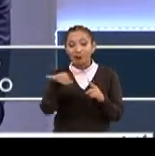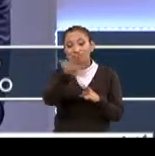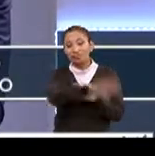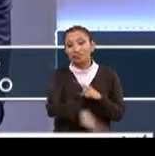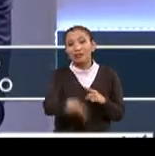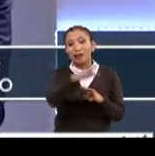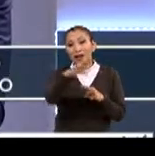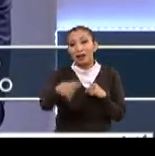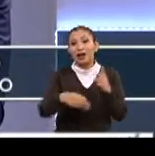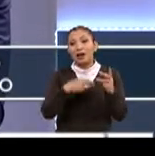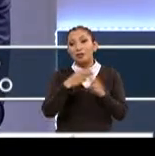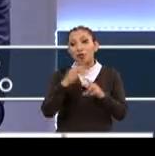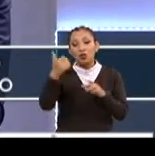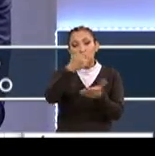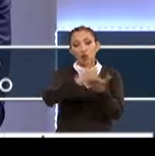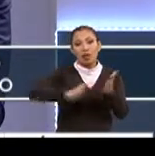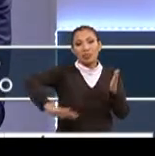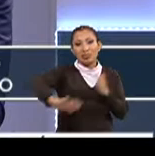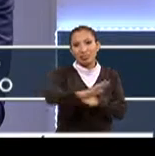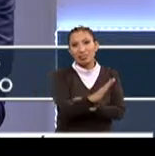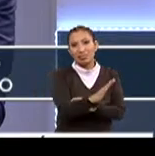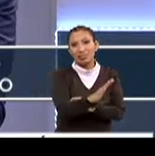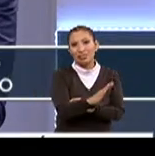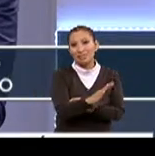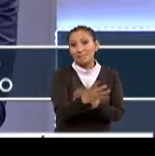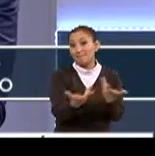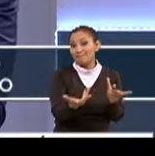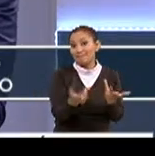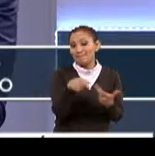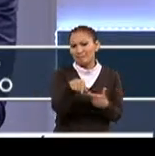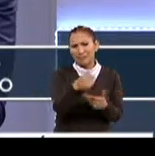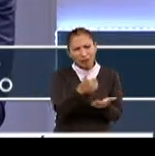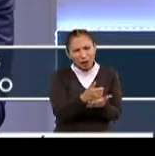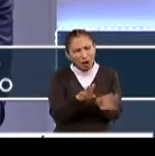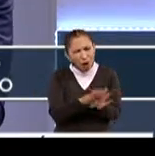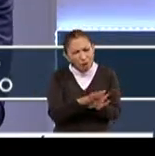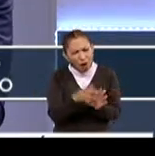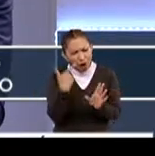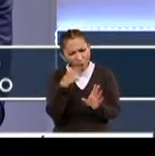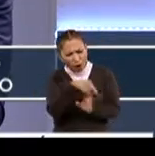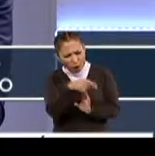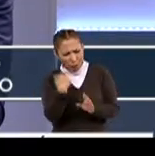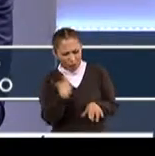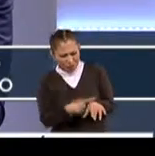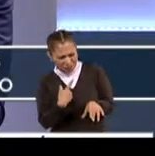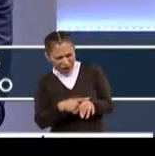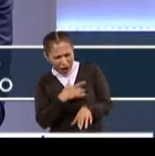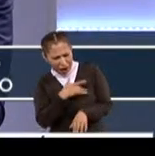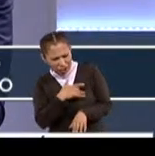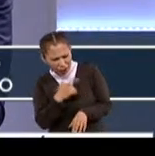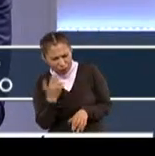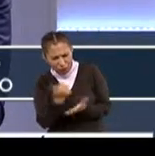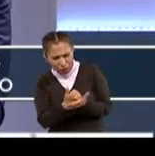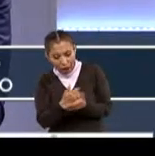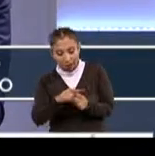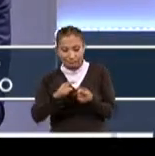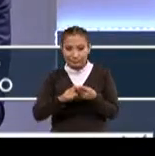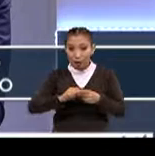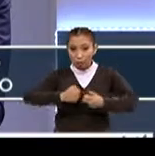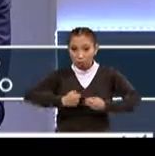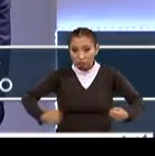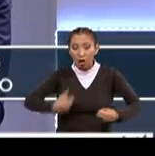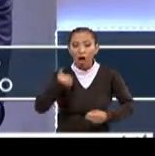a globalización o al urbanismo, que esto ha permitido esta transición epidemiológica. La obesidad,